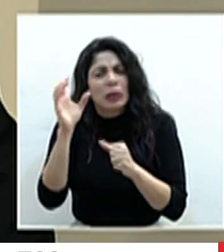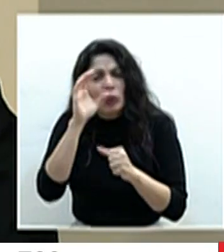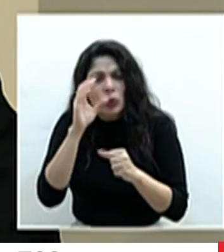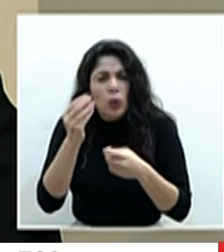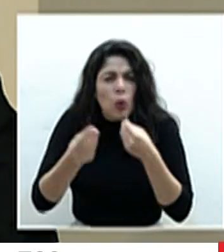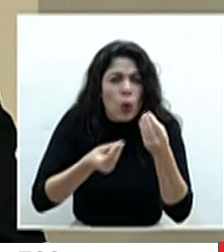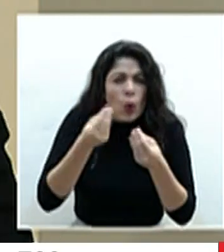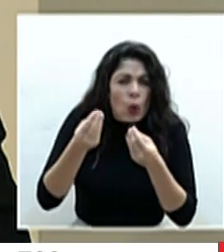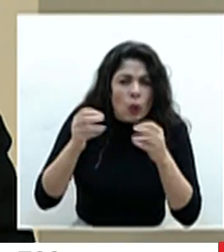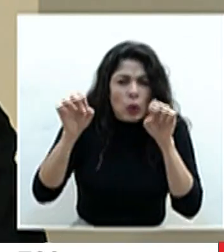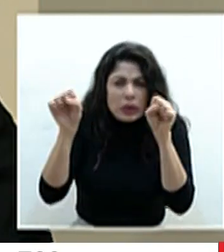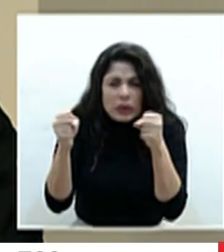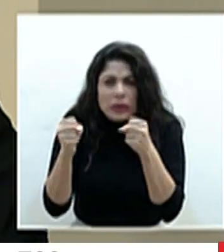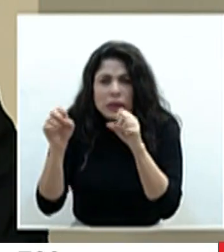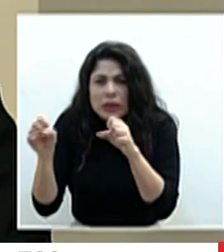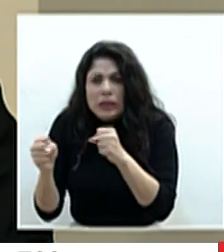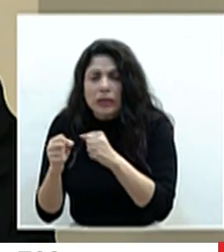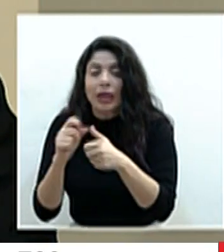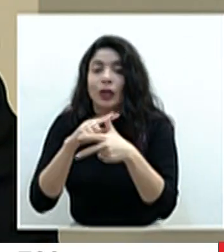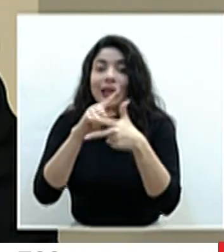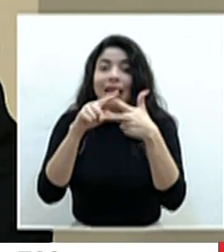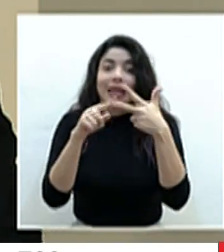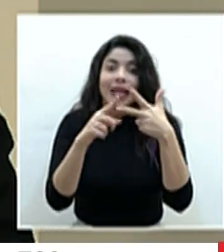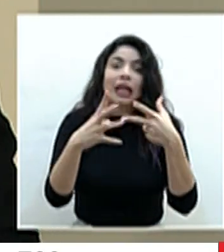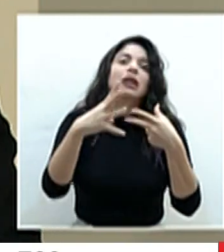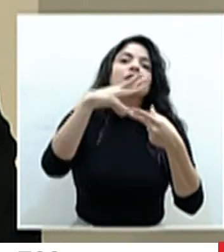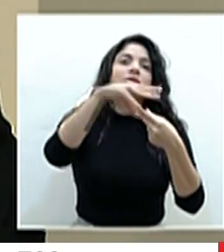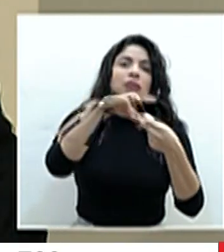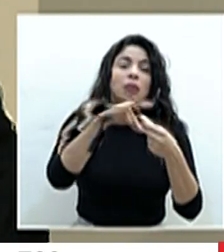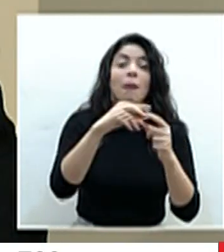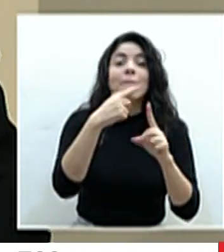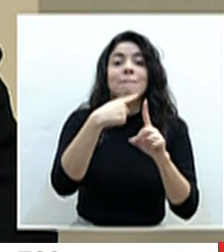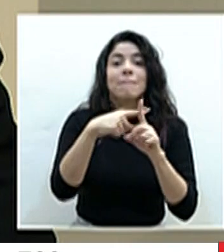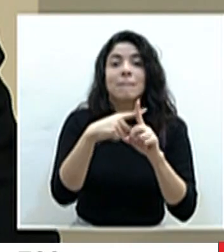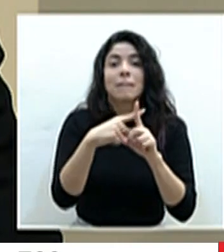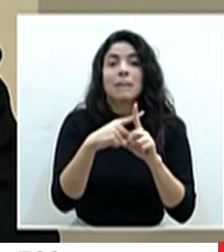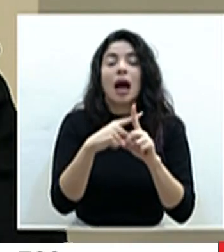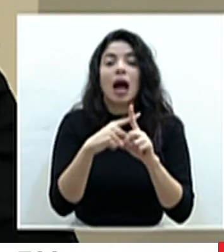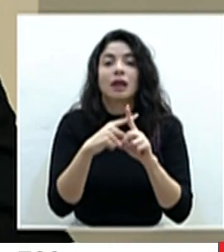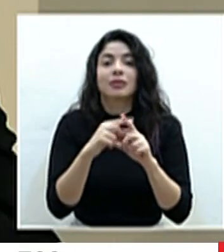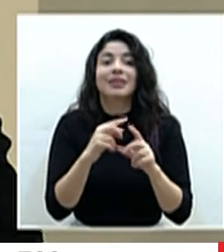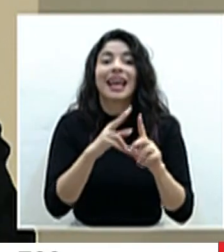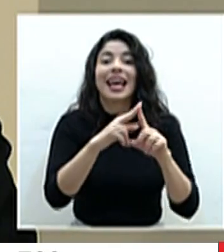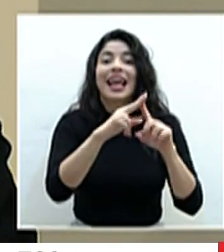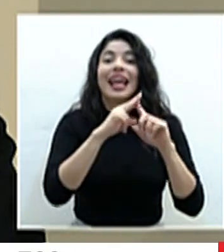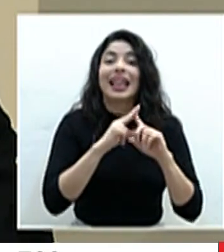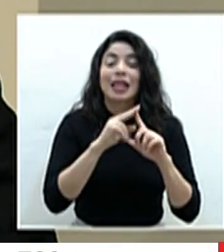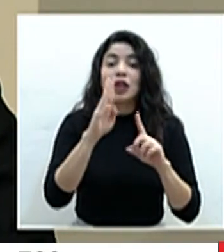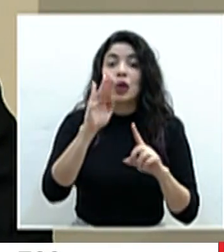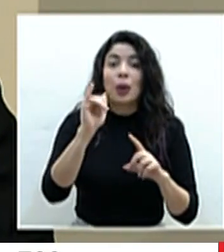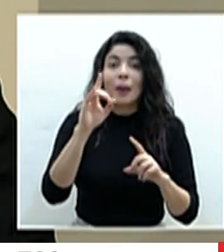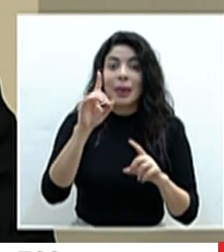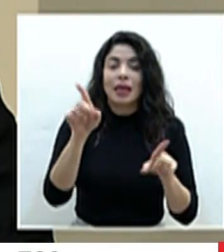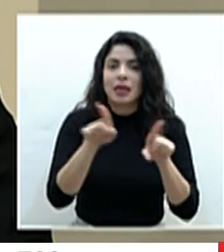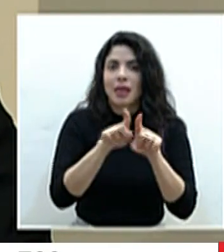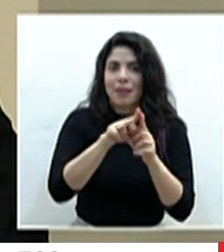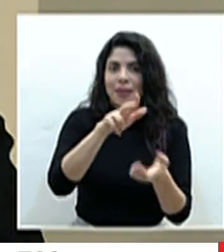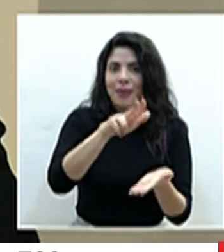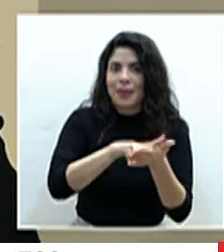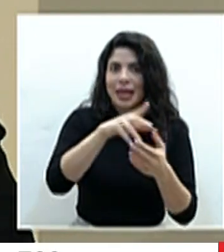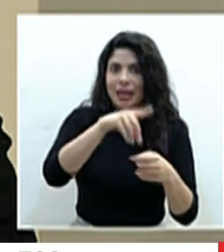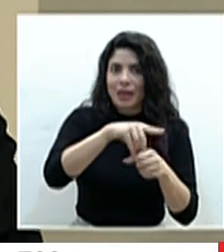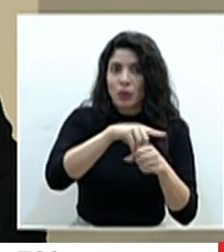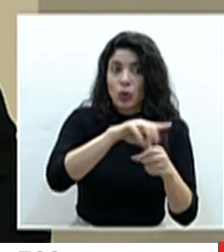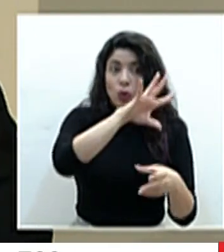faja. Entonces, en esos 3 componentes, además de la incorporación del crédito del BID, también aprobado por las señoras y señores